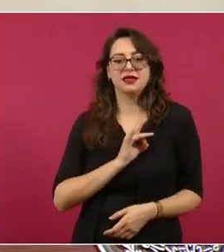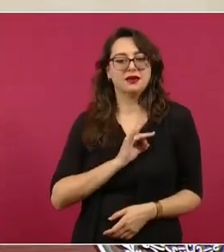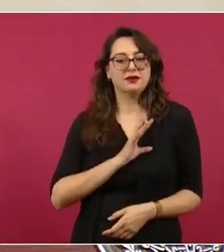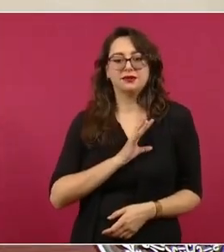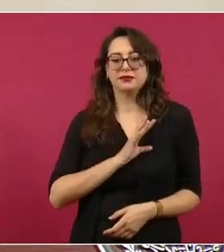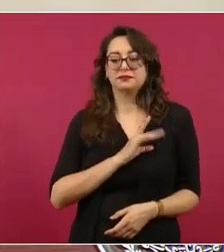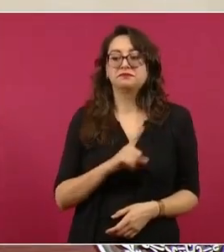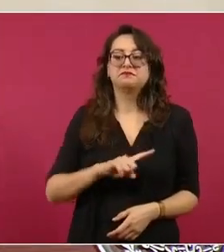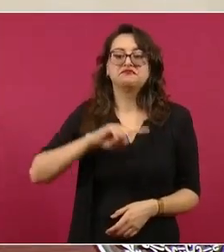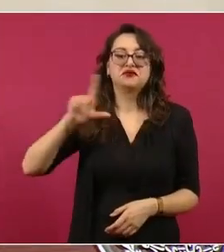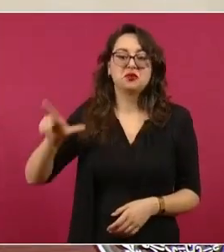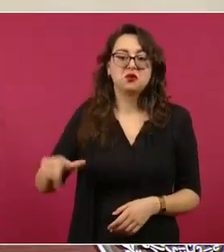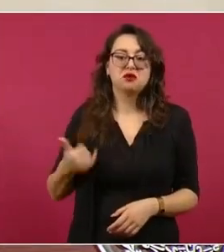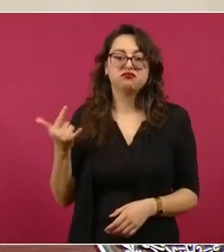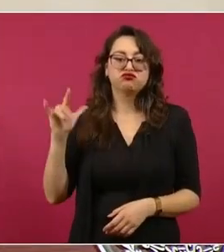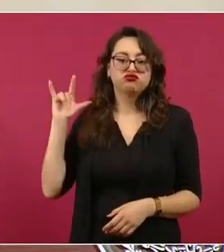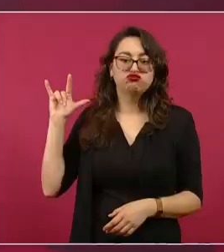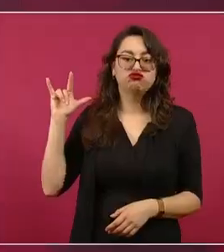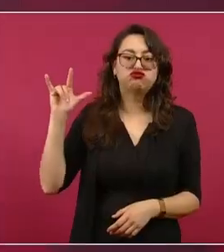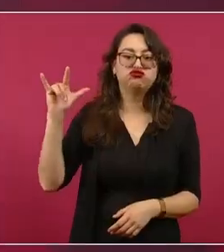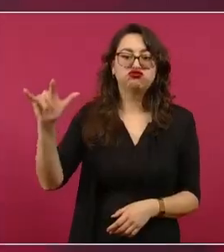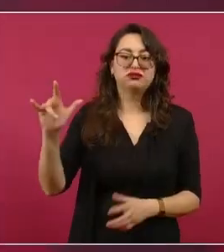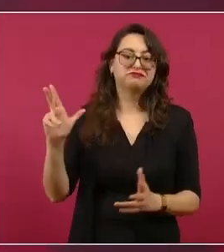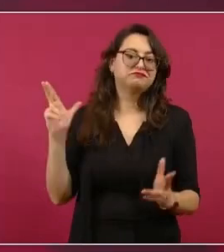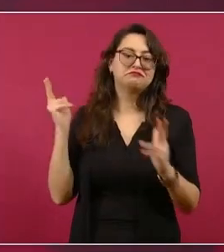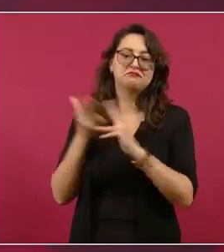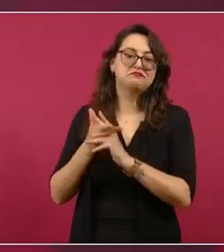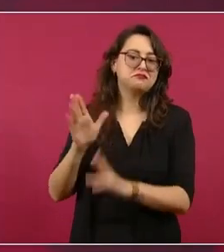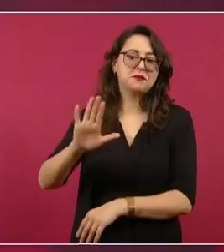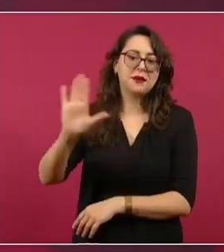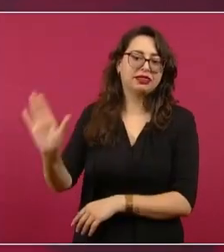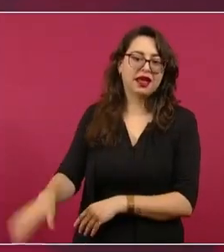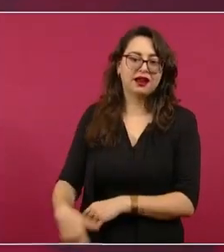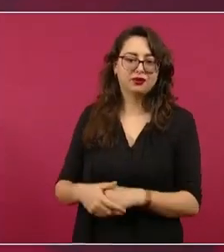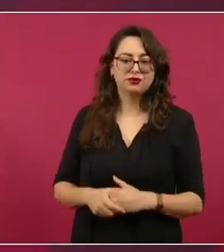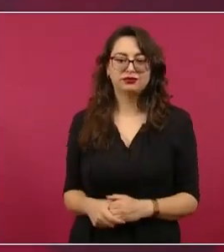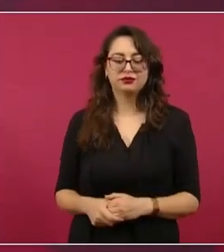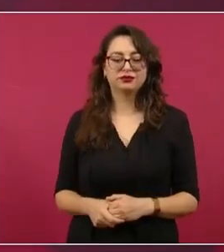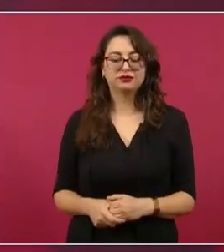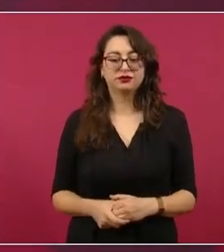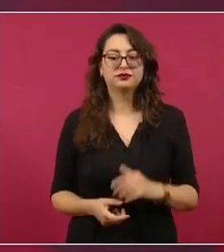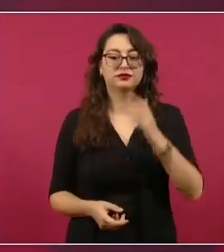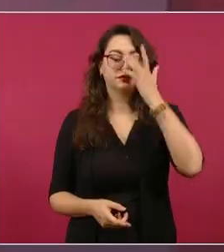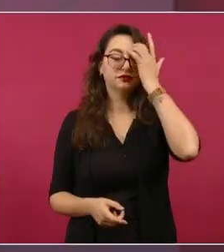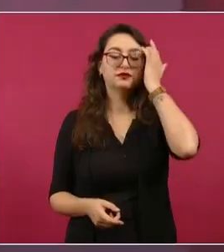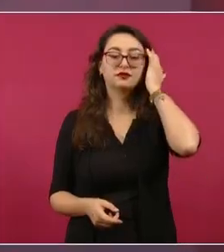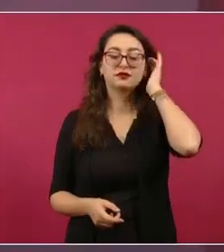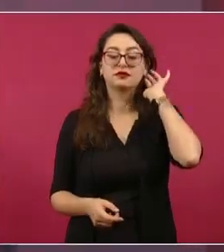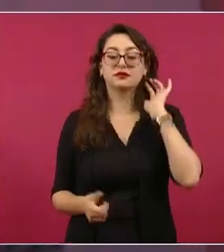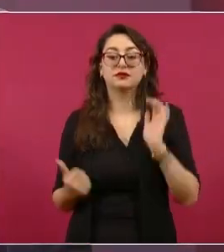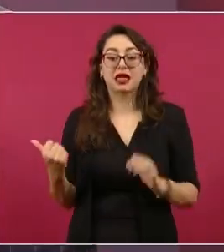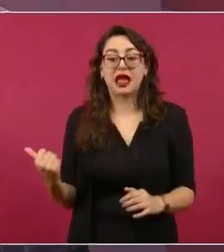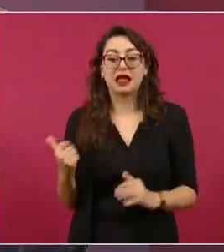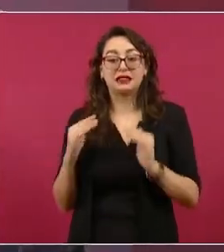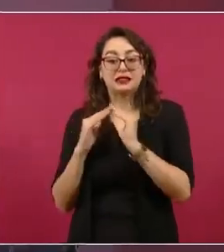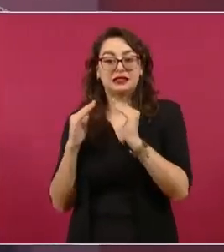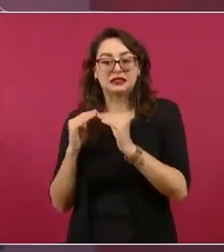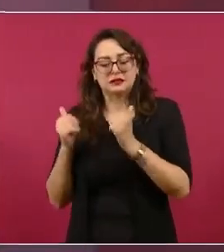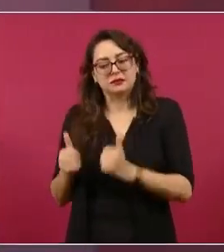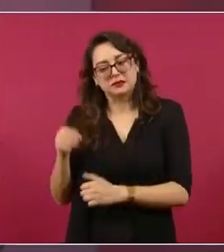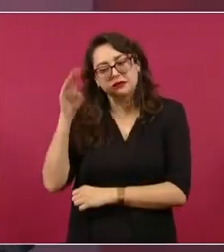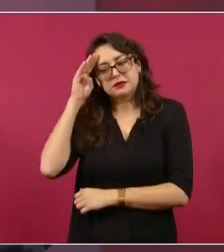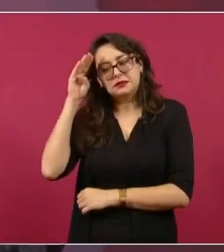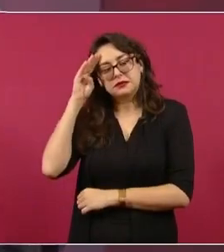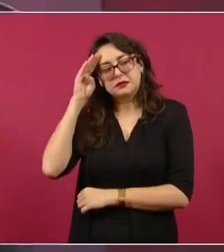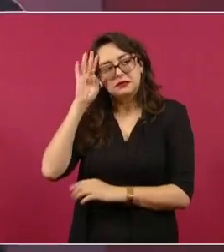temor, y se guardó y pensó que una vez que había